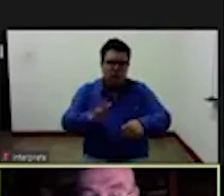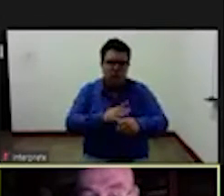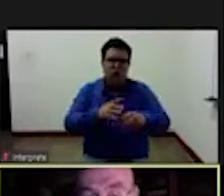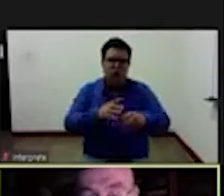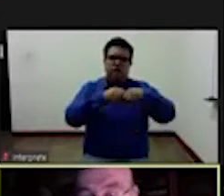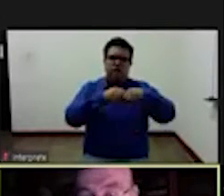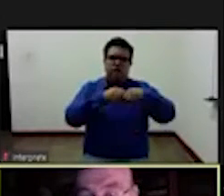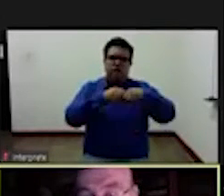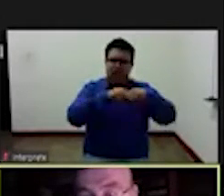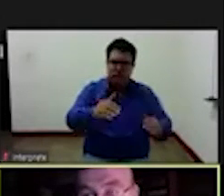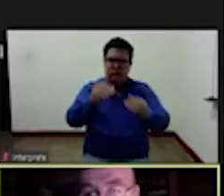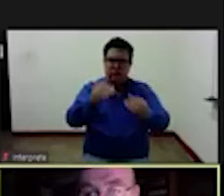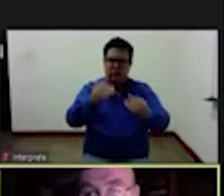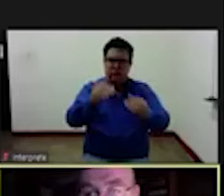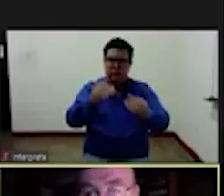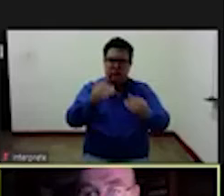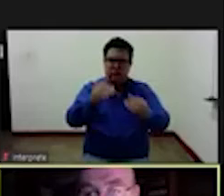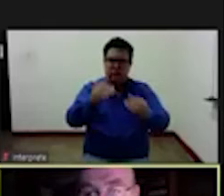publicaciones y currículum.